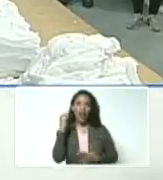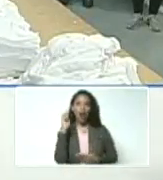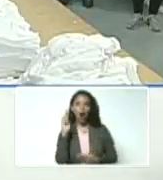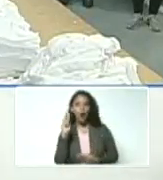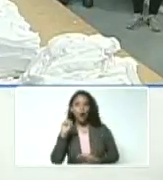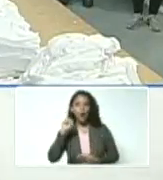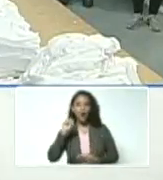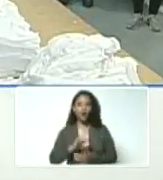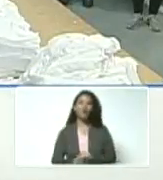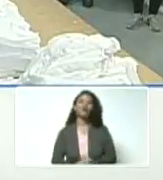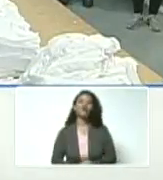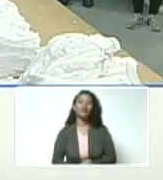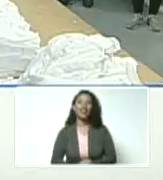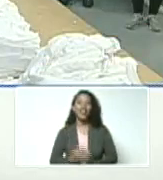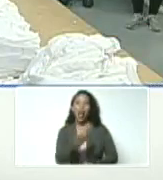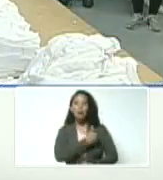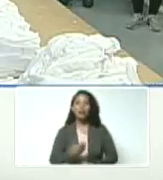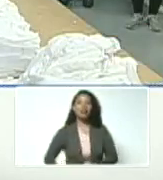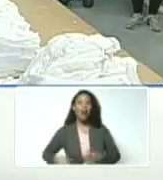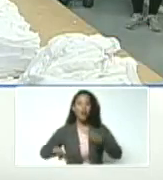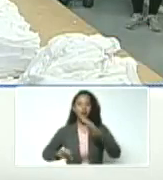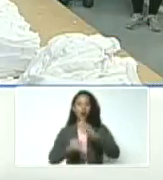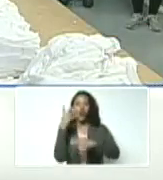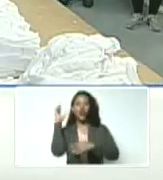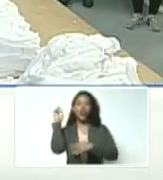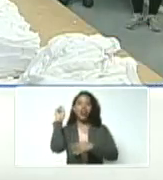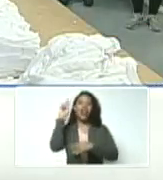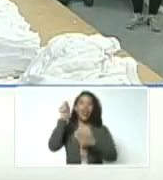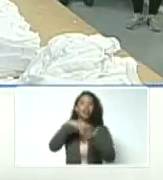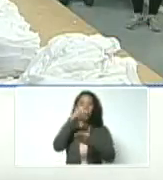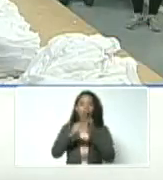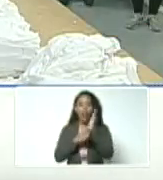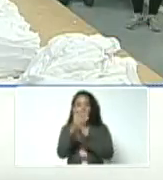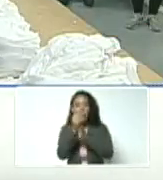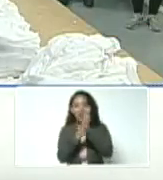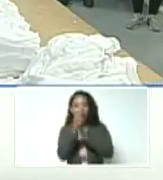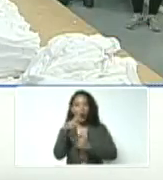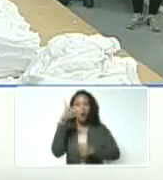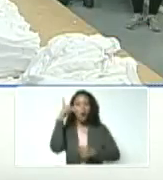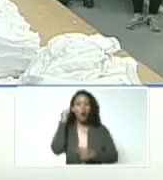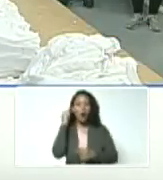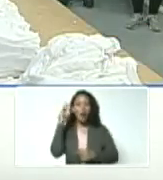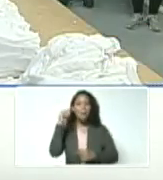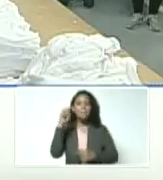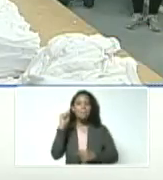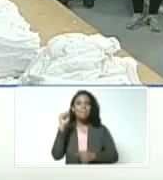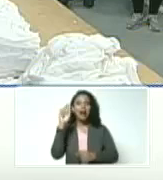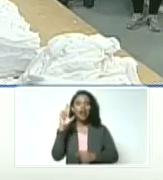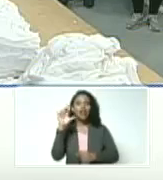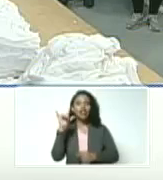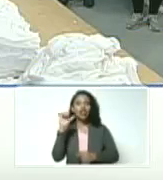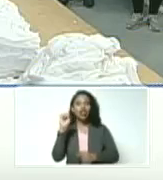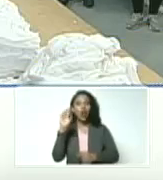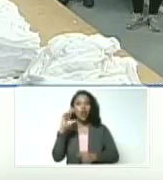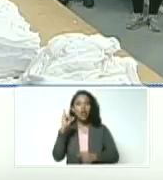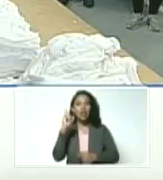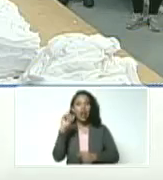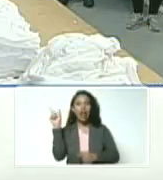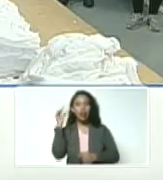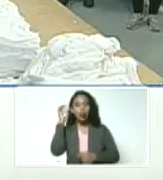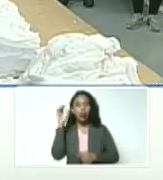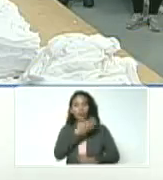Fernández, de la presidenta del Fondo Nacional de Emprendimiento, Marjorie Barriela, de Jimmy Berríos, presidente del